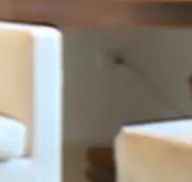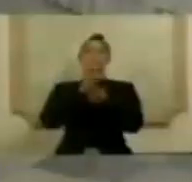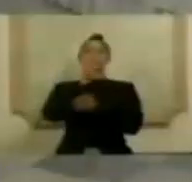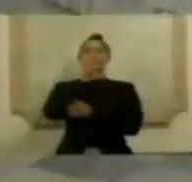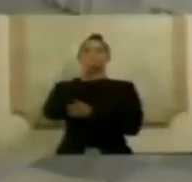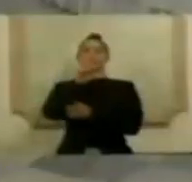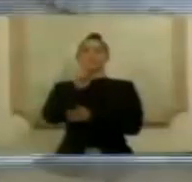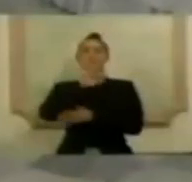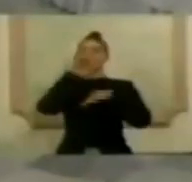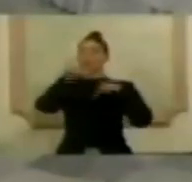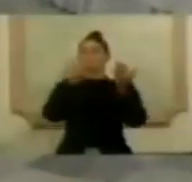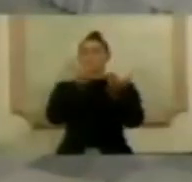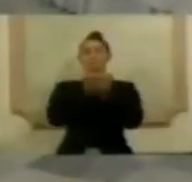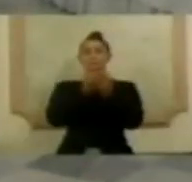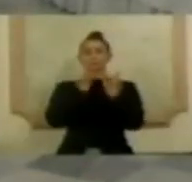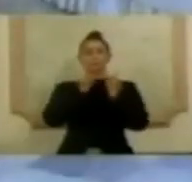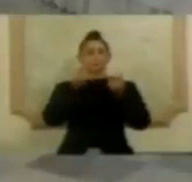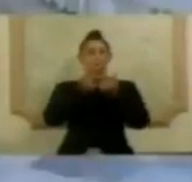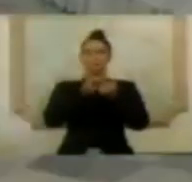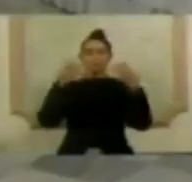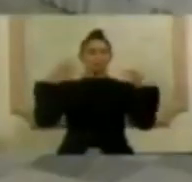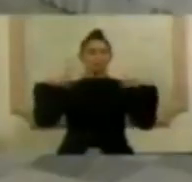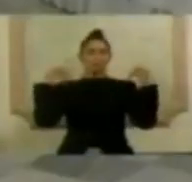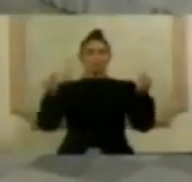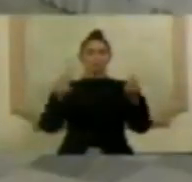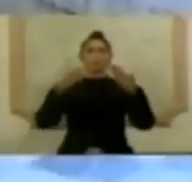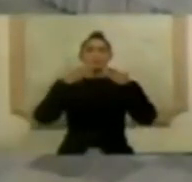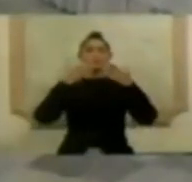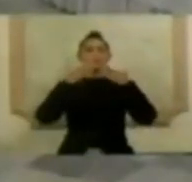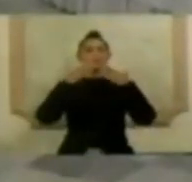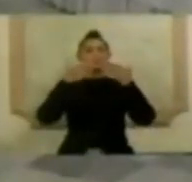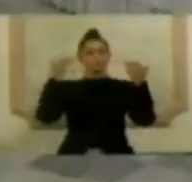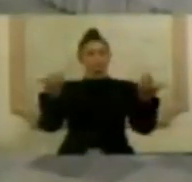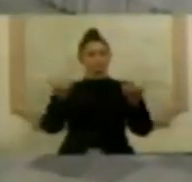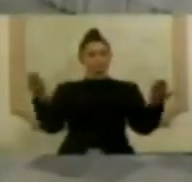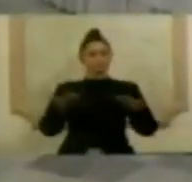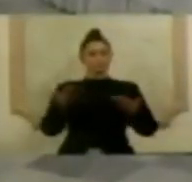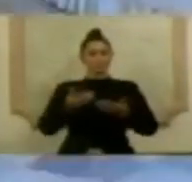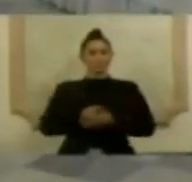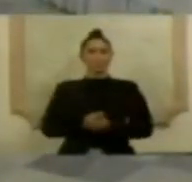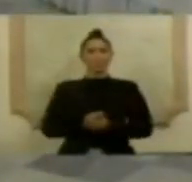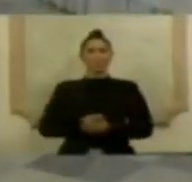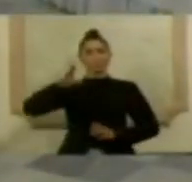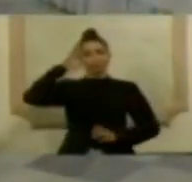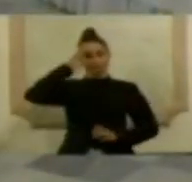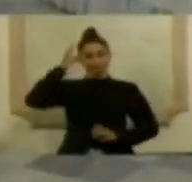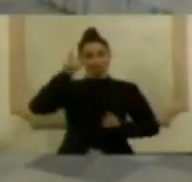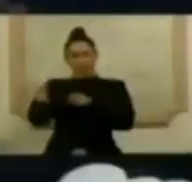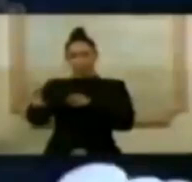que resta de año, 20% más de camas, esto al 30 de